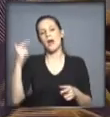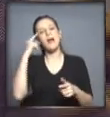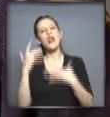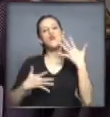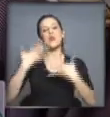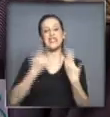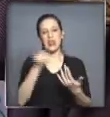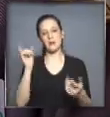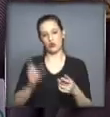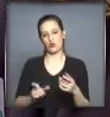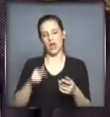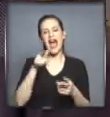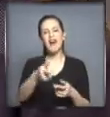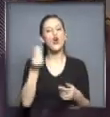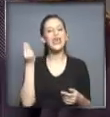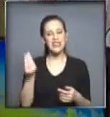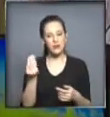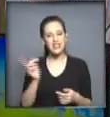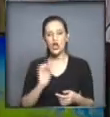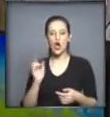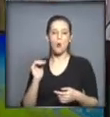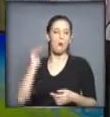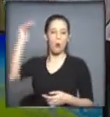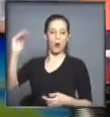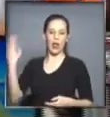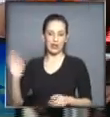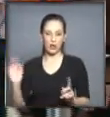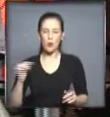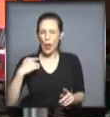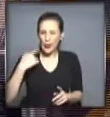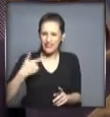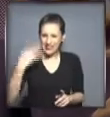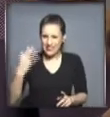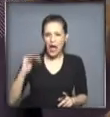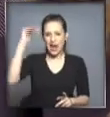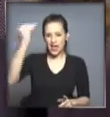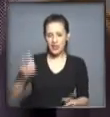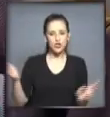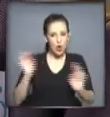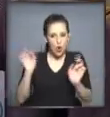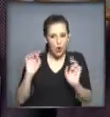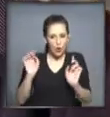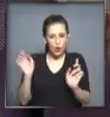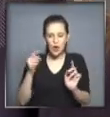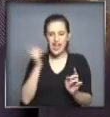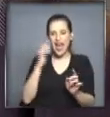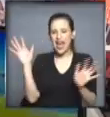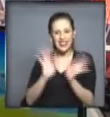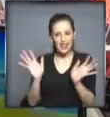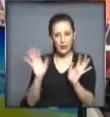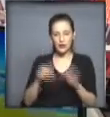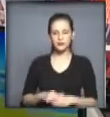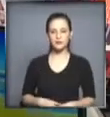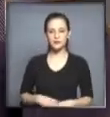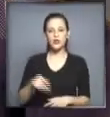tenga. Pero a vos, ¿qué te pasaría? No, sos muy grande, ¿no? ¿Dirías eso? No, o sea, nada que ver. Si viene